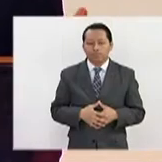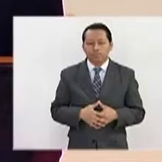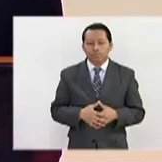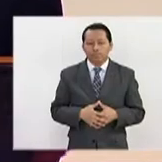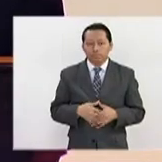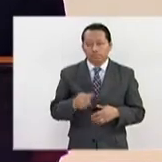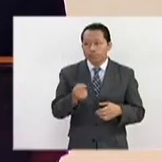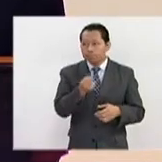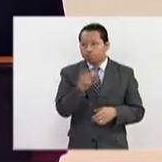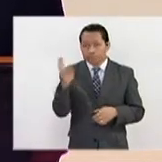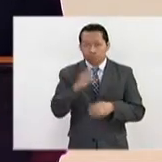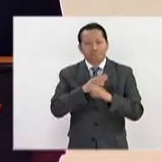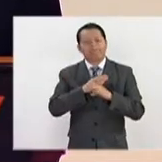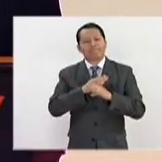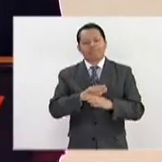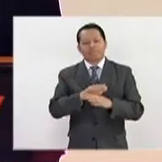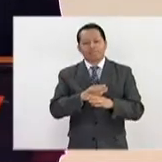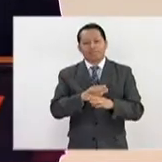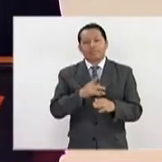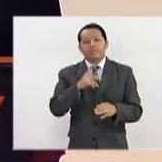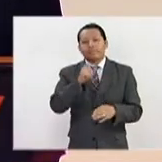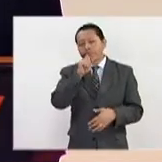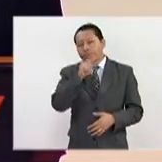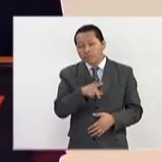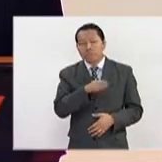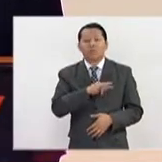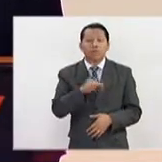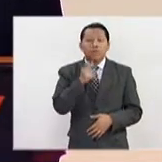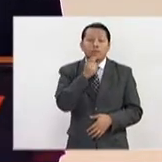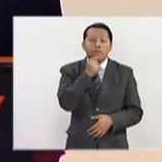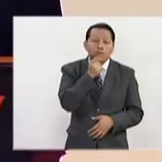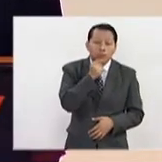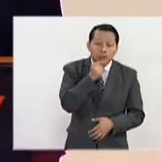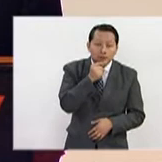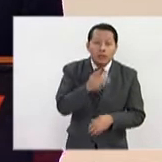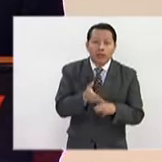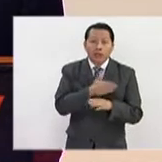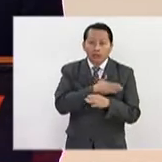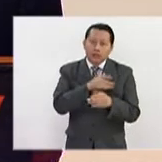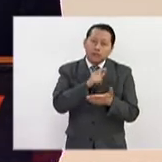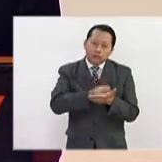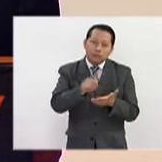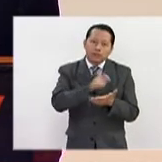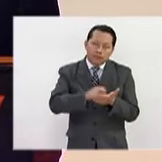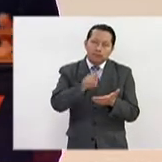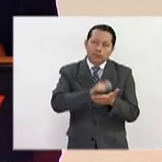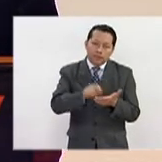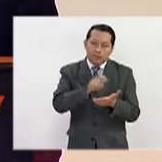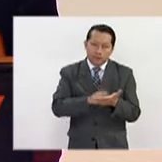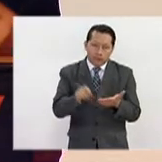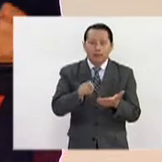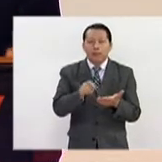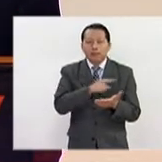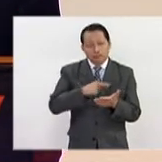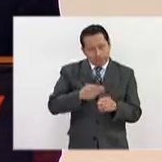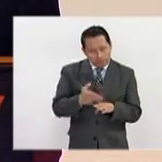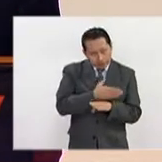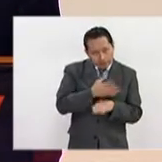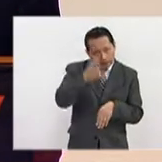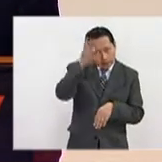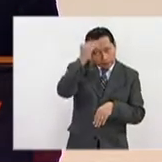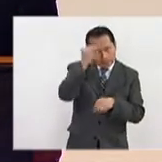Las resistencias provienen lo mismo de policías, que antes que llenar informes y espiar, tienen que aprender a